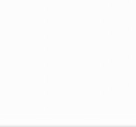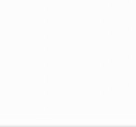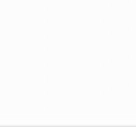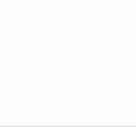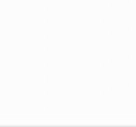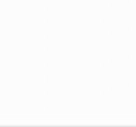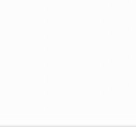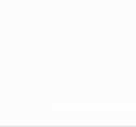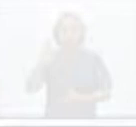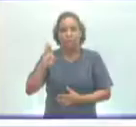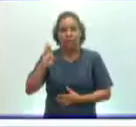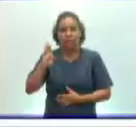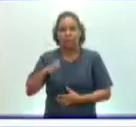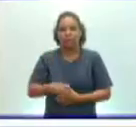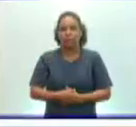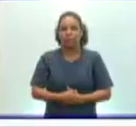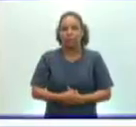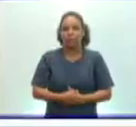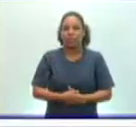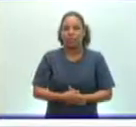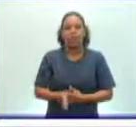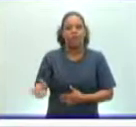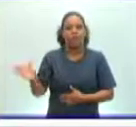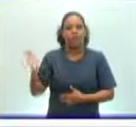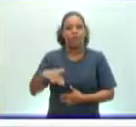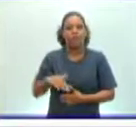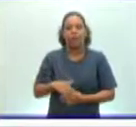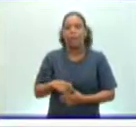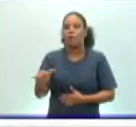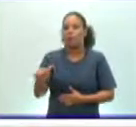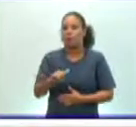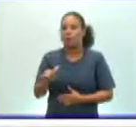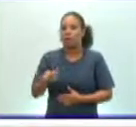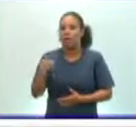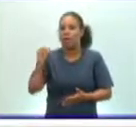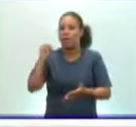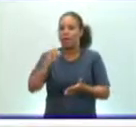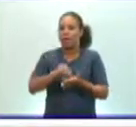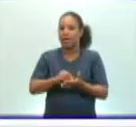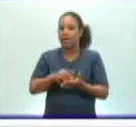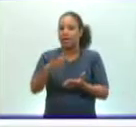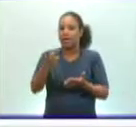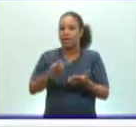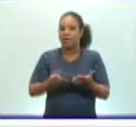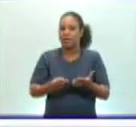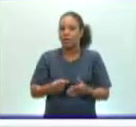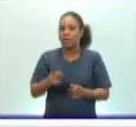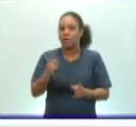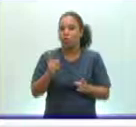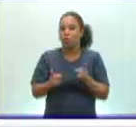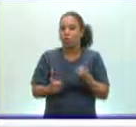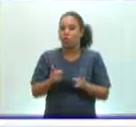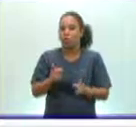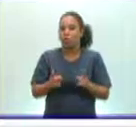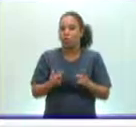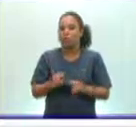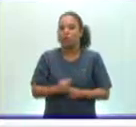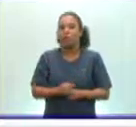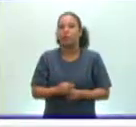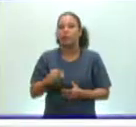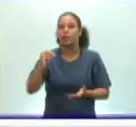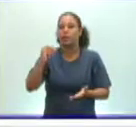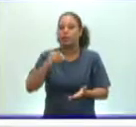El inciso B. Vamos también a marcar en la figura los segmentos que están en